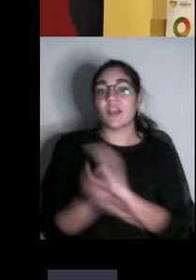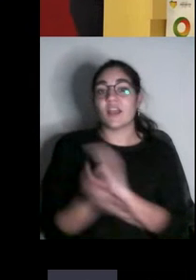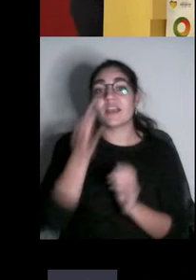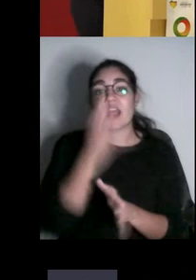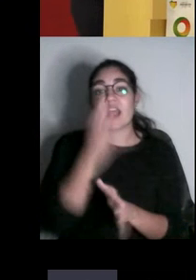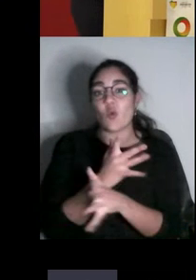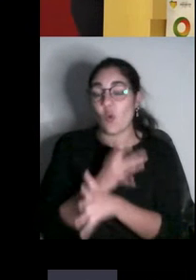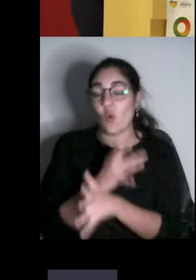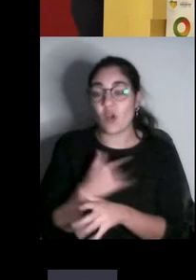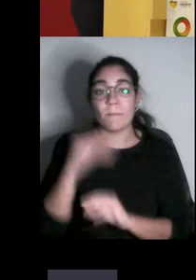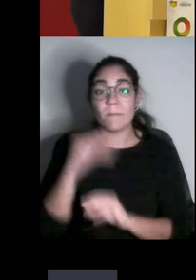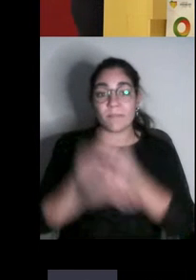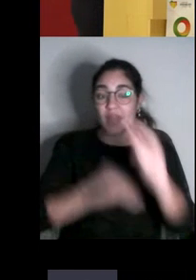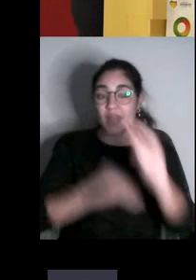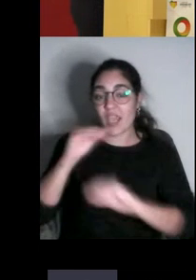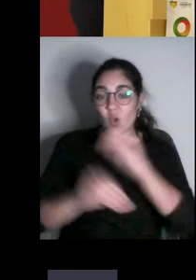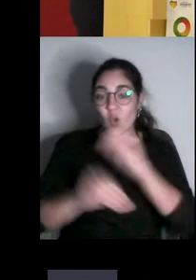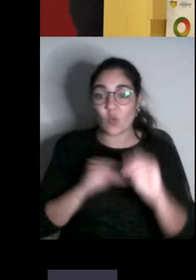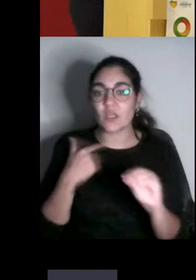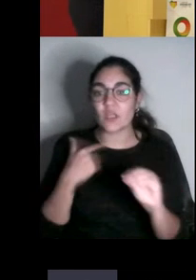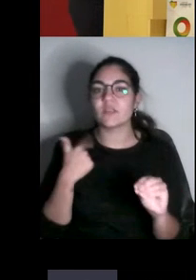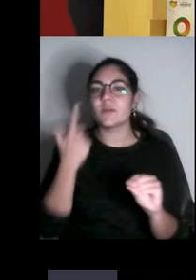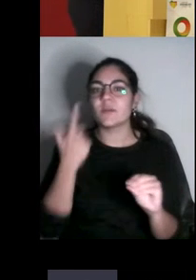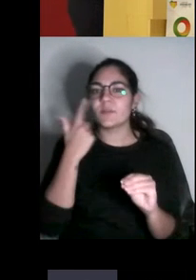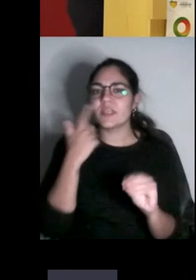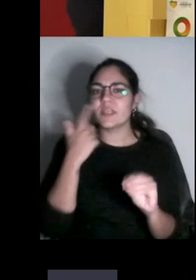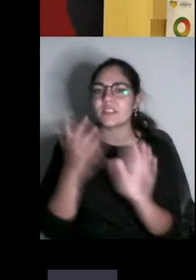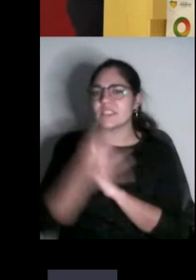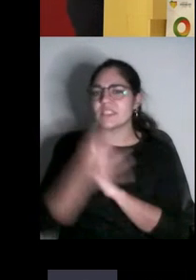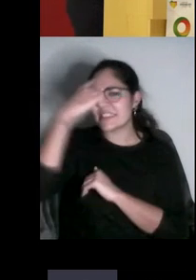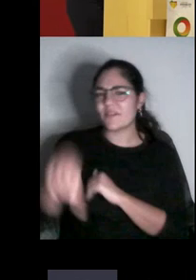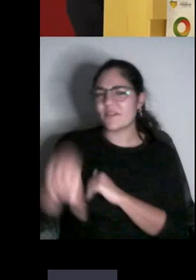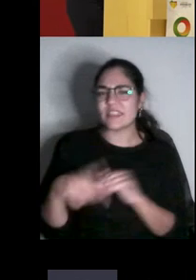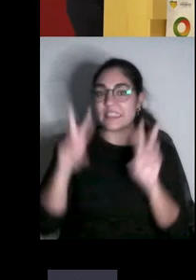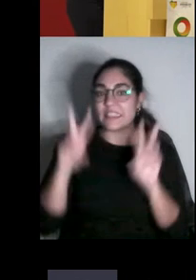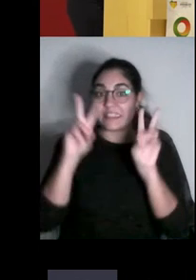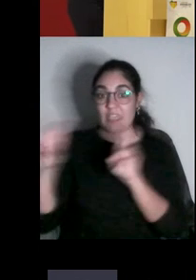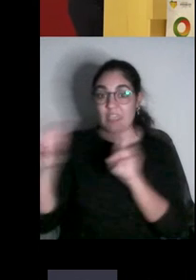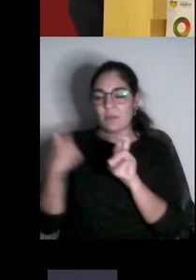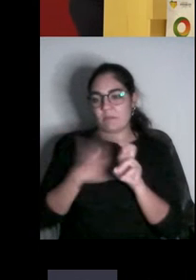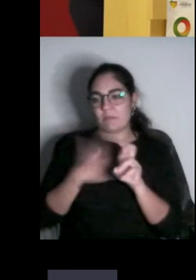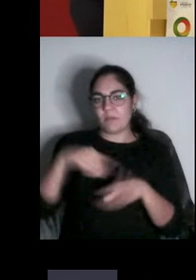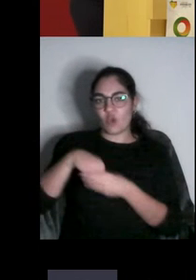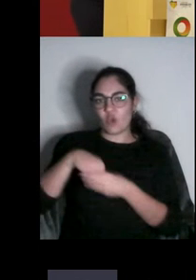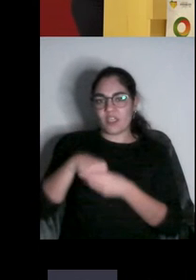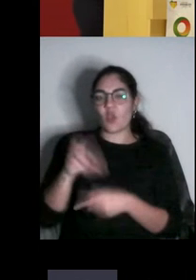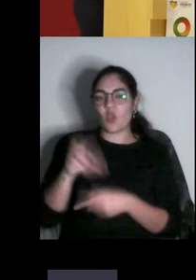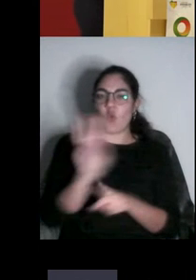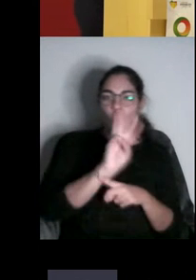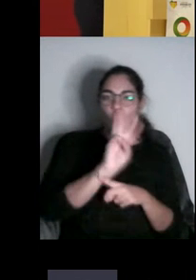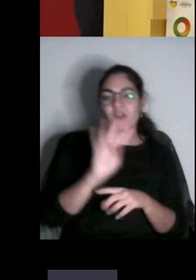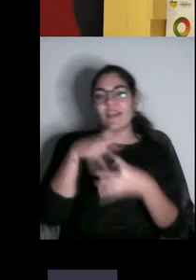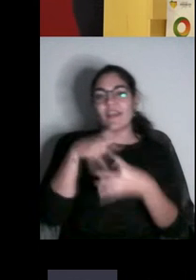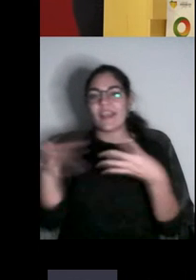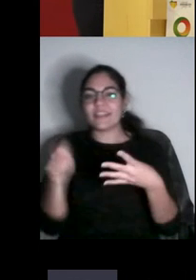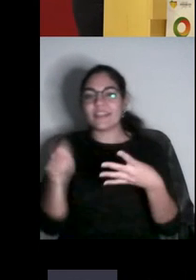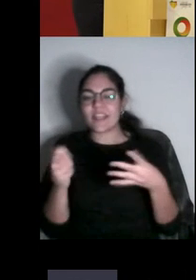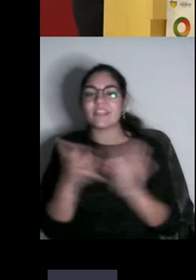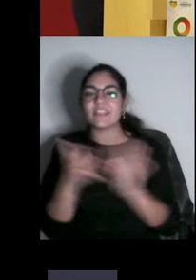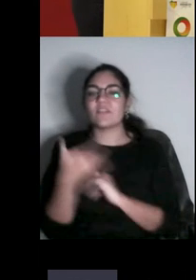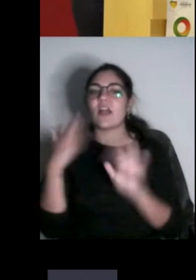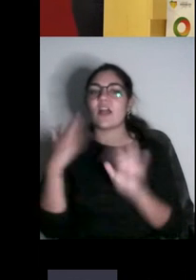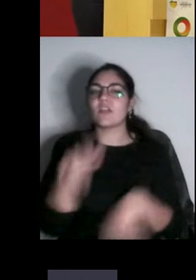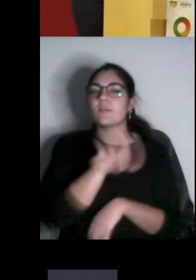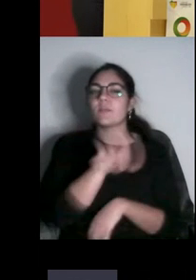preguntas que están relacionadas con nuestra materia donde hacemos que el alumno establezca un rol